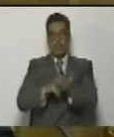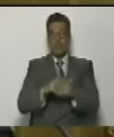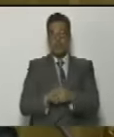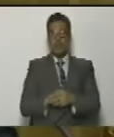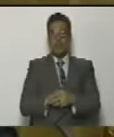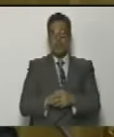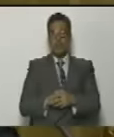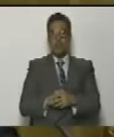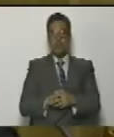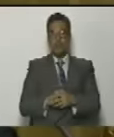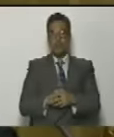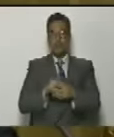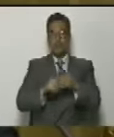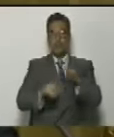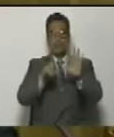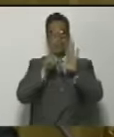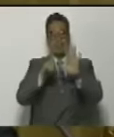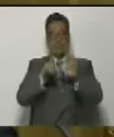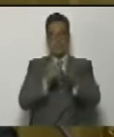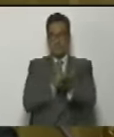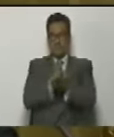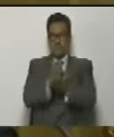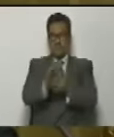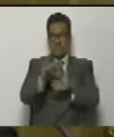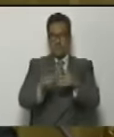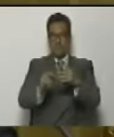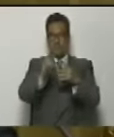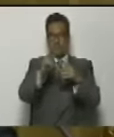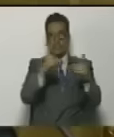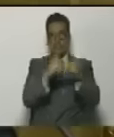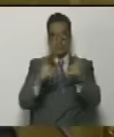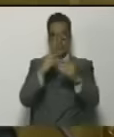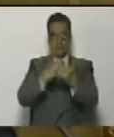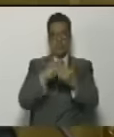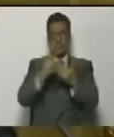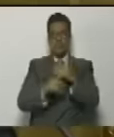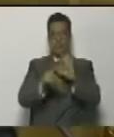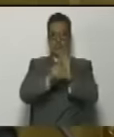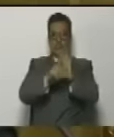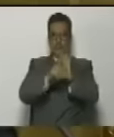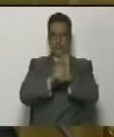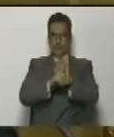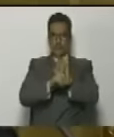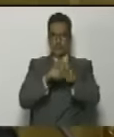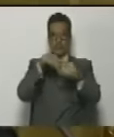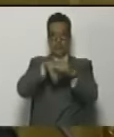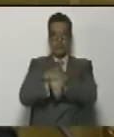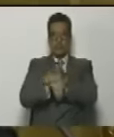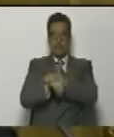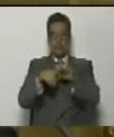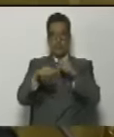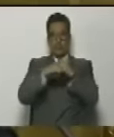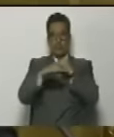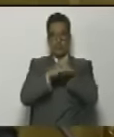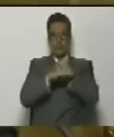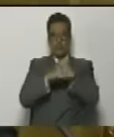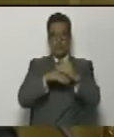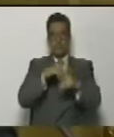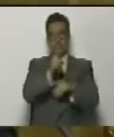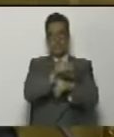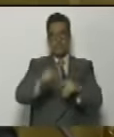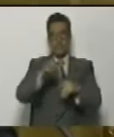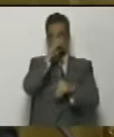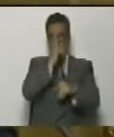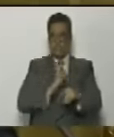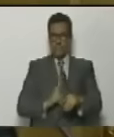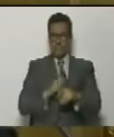mayoría calificada. Sexto, continuación de la segunda discusión del proyecto de ley orgánica para la inclusión, igualdad y desarrollo integral de las personas